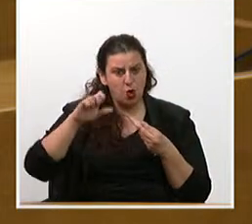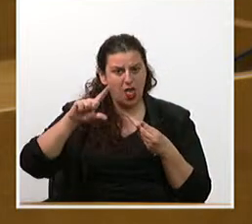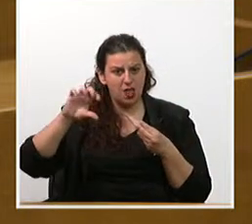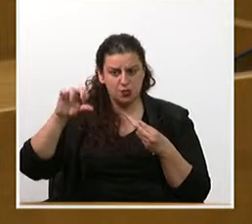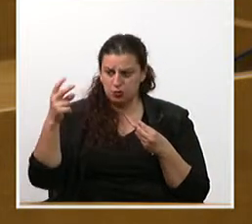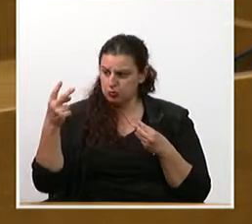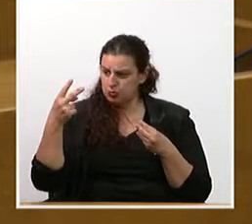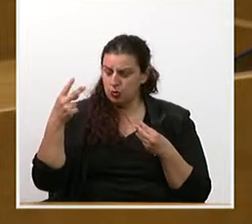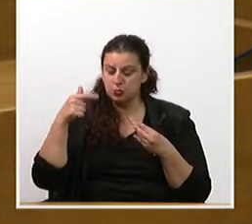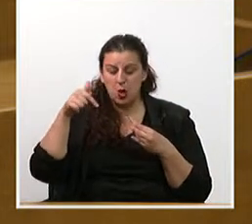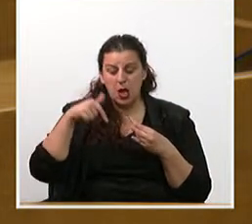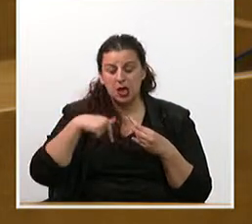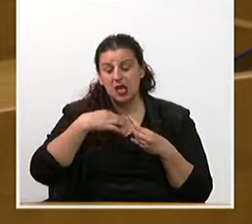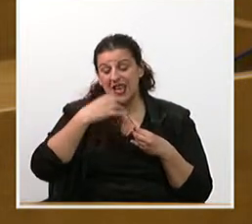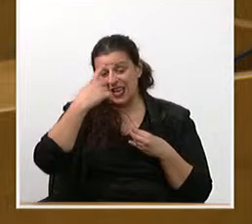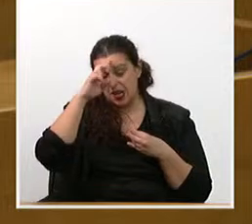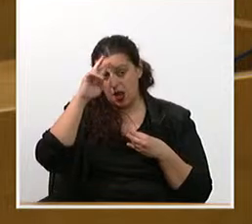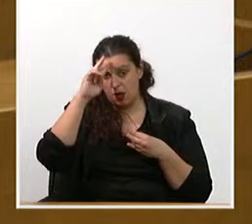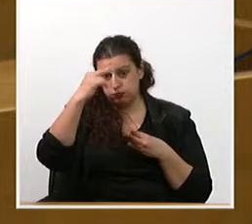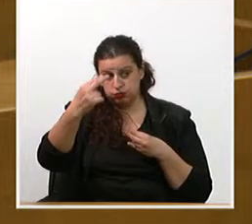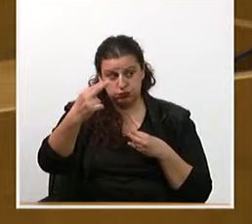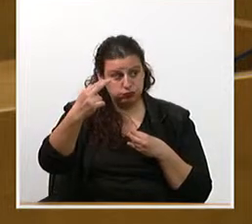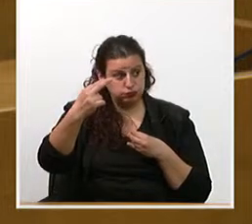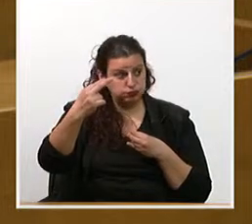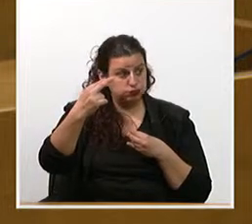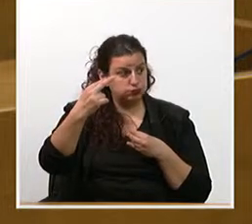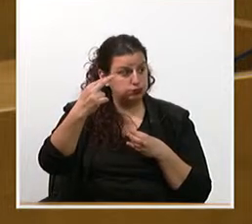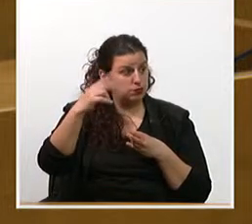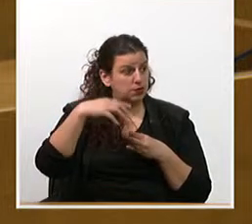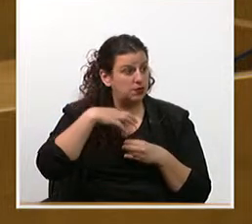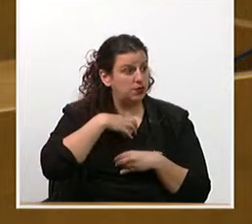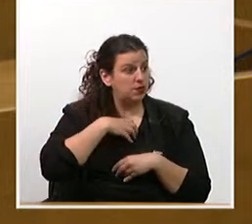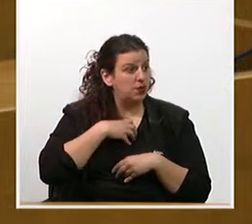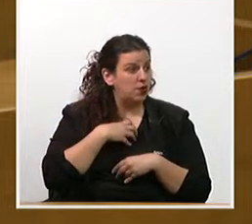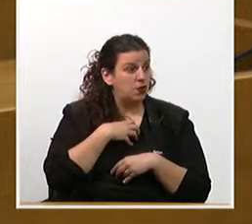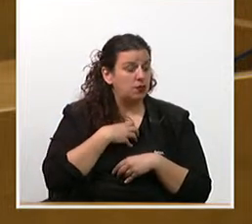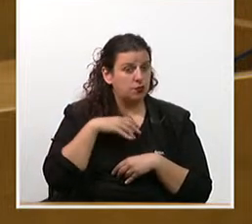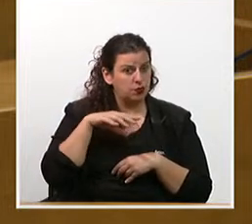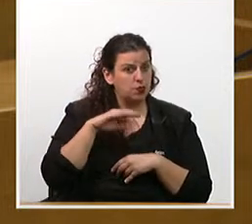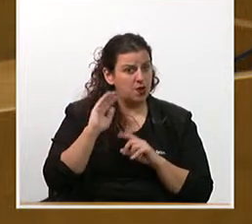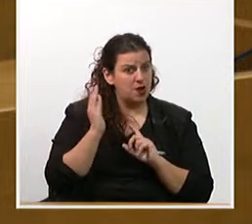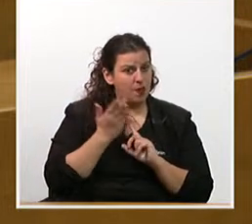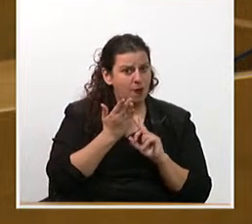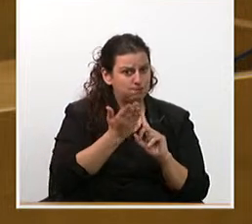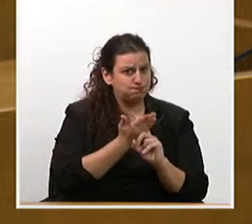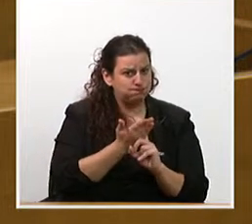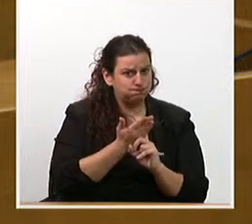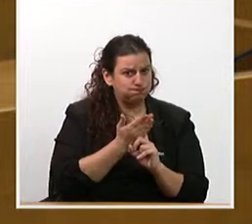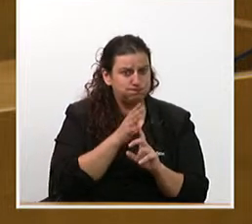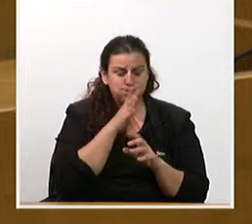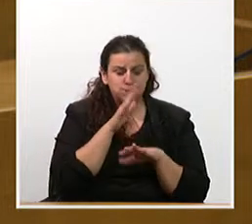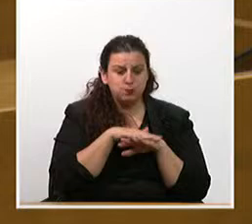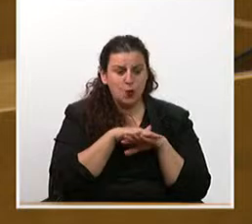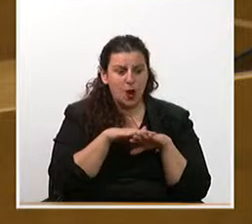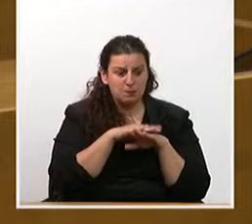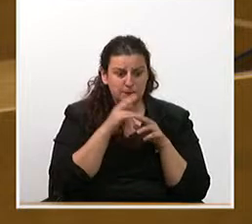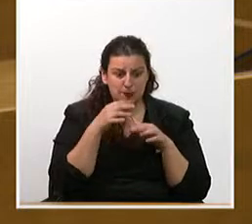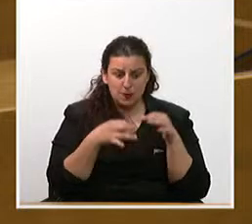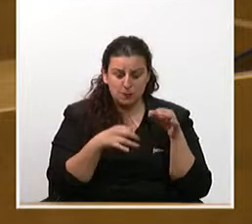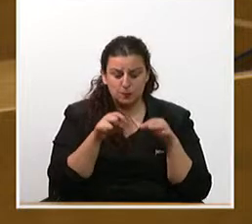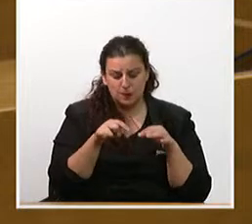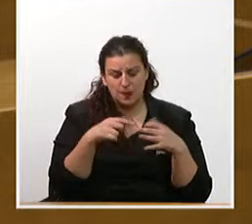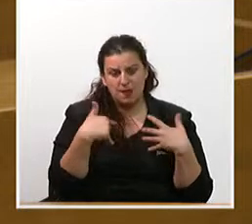otro cambio de opinión que pagan a los que pagan los funcionarios que contribuyen a administrar la justicia en nuestro